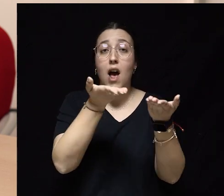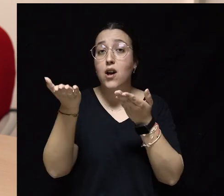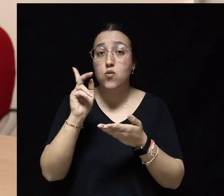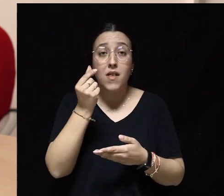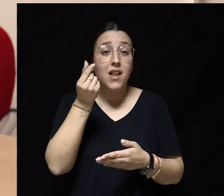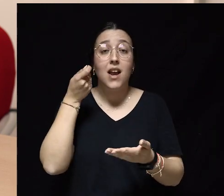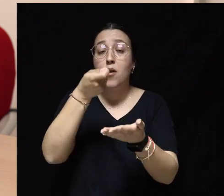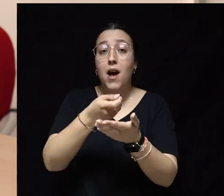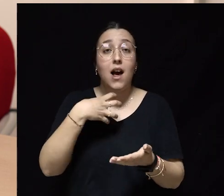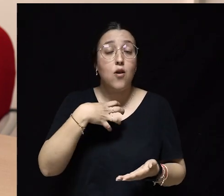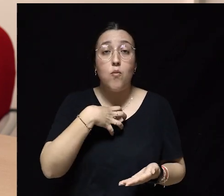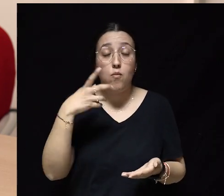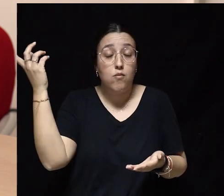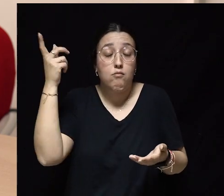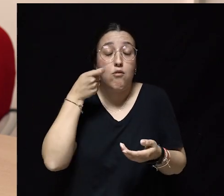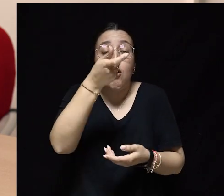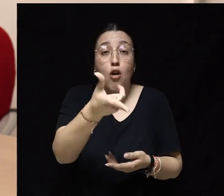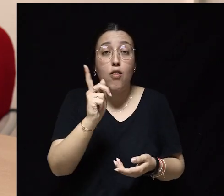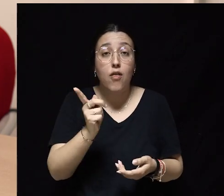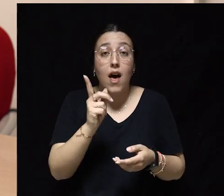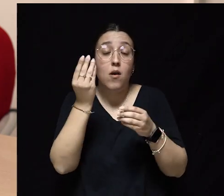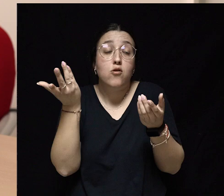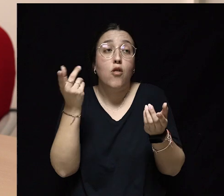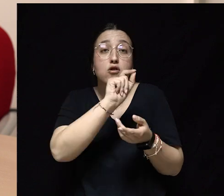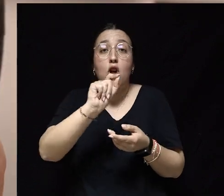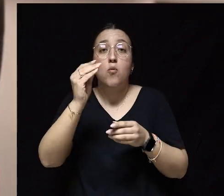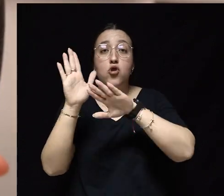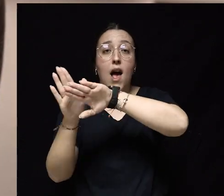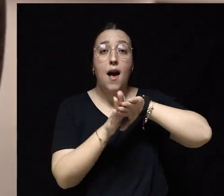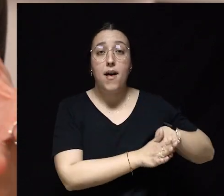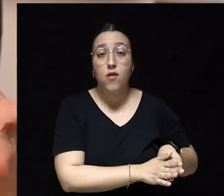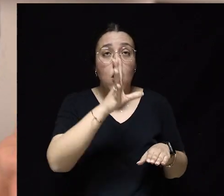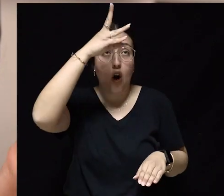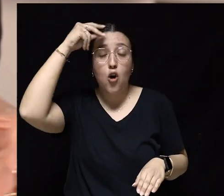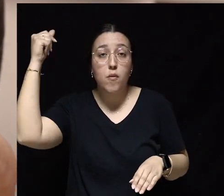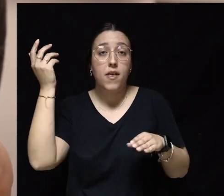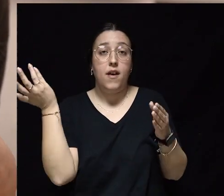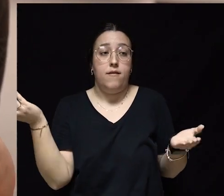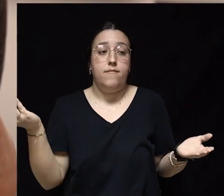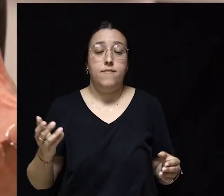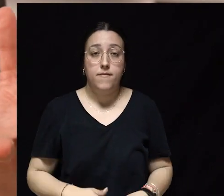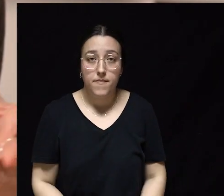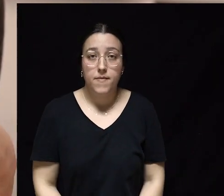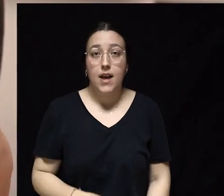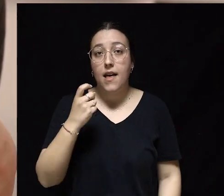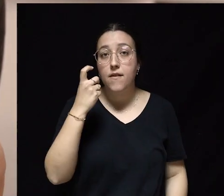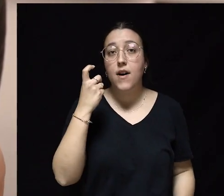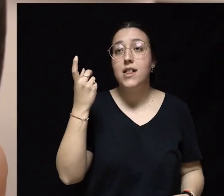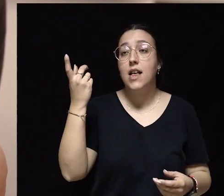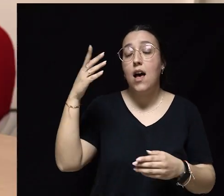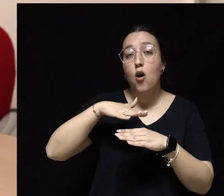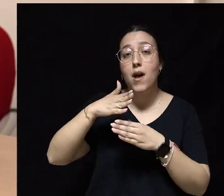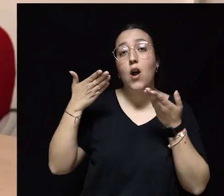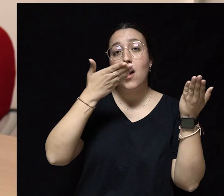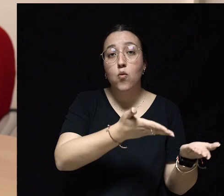90% del alumnado de este centro es alumnado de compensatoria, es decir, alumnado que por las circunstancias